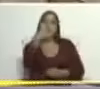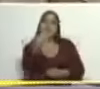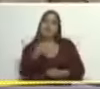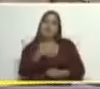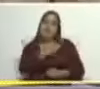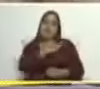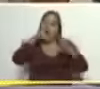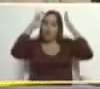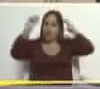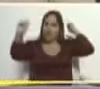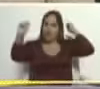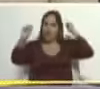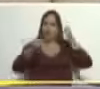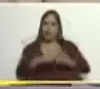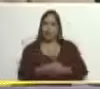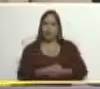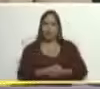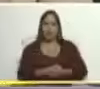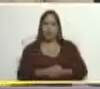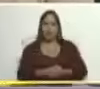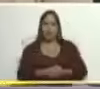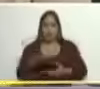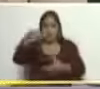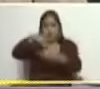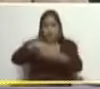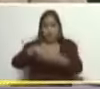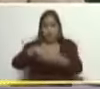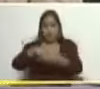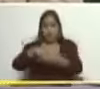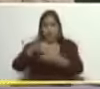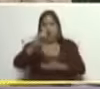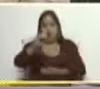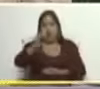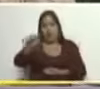le dije a mi embajador ante la OEA,